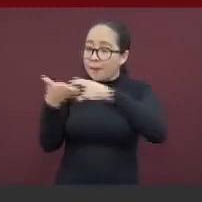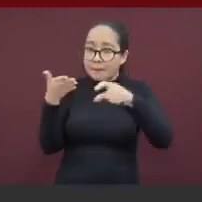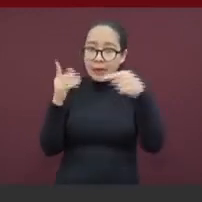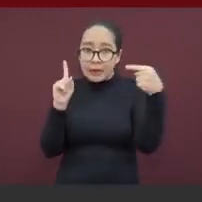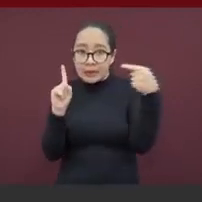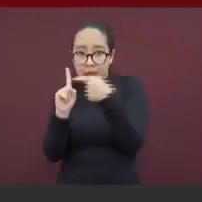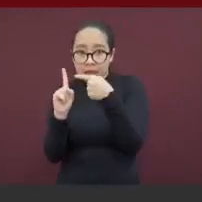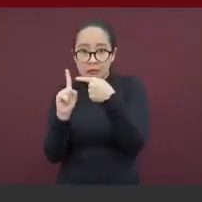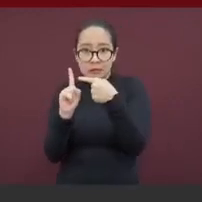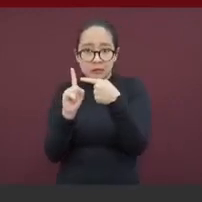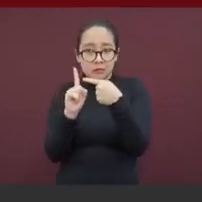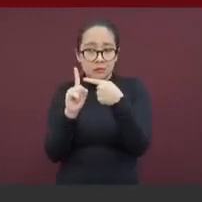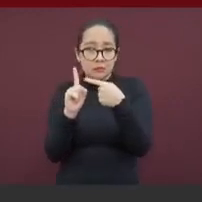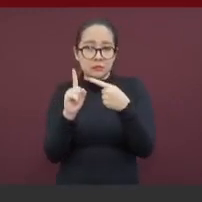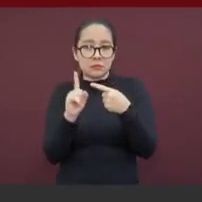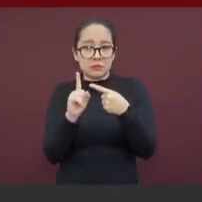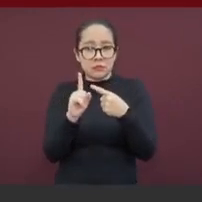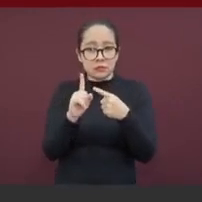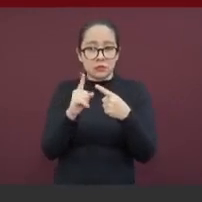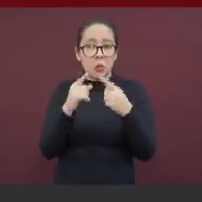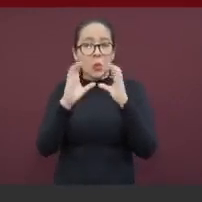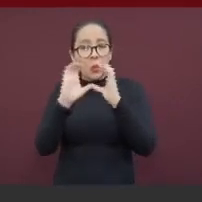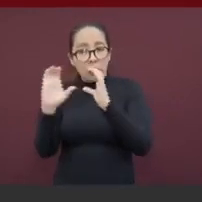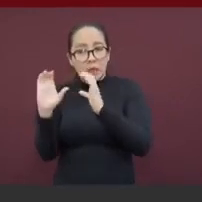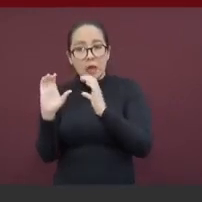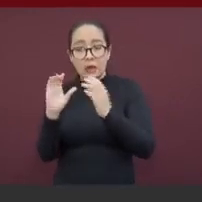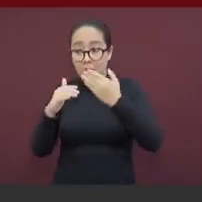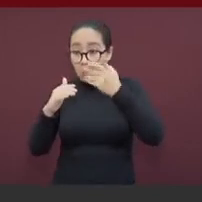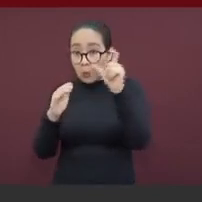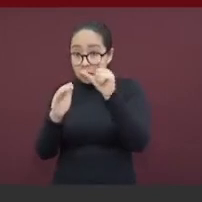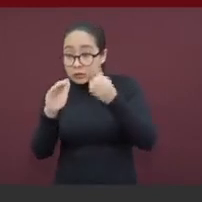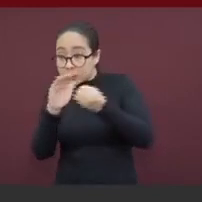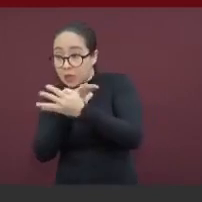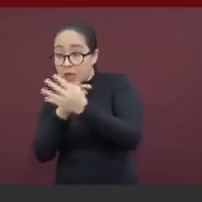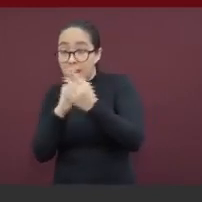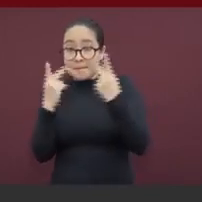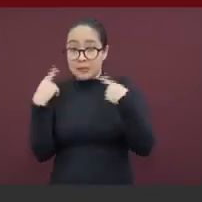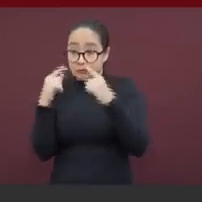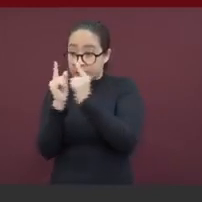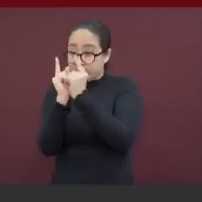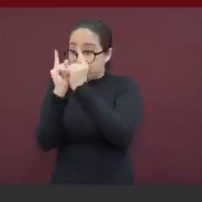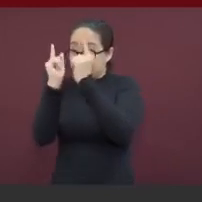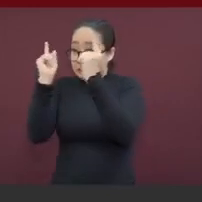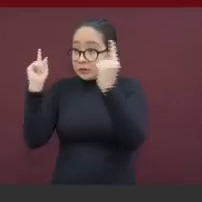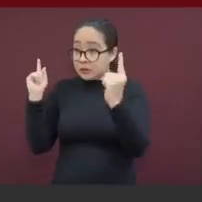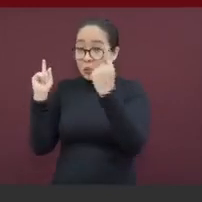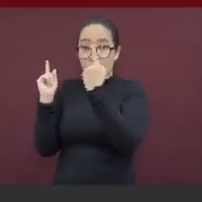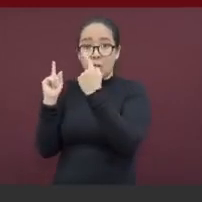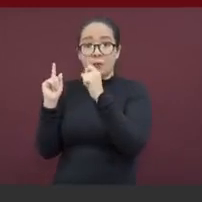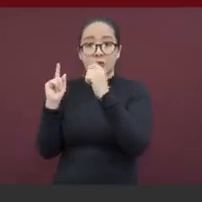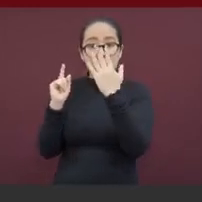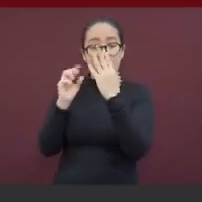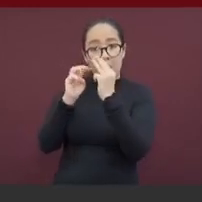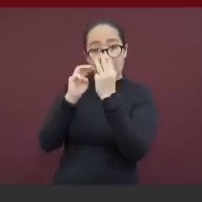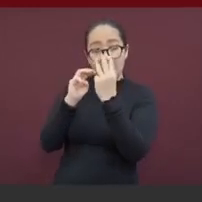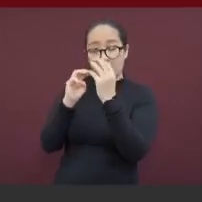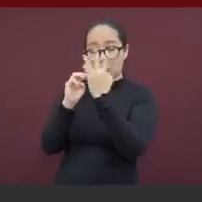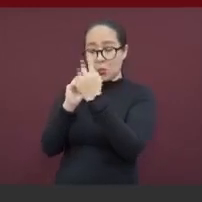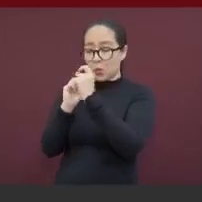las recomendaciones de sana distancia reiteramos lo mismo si asisten a